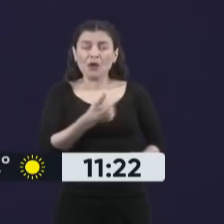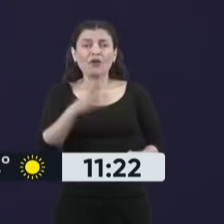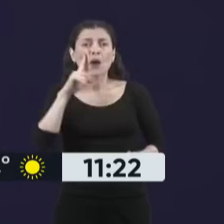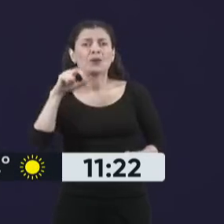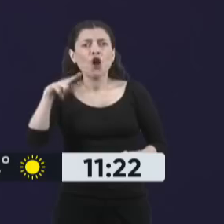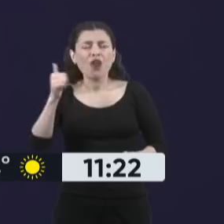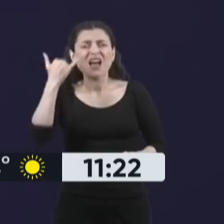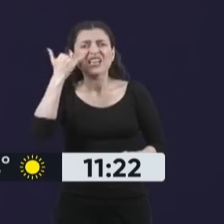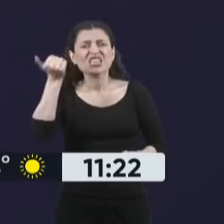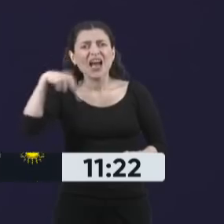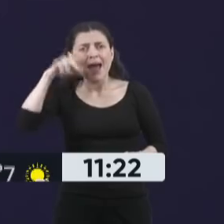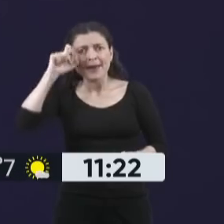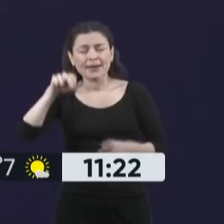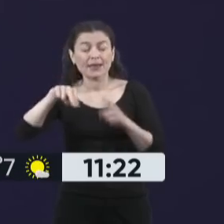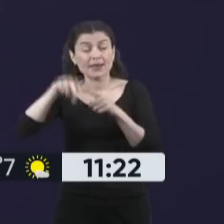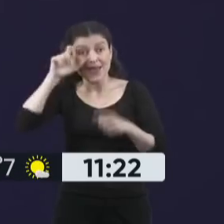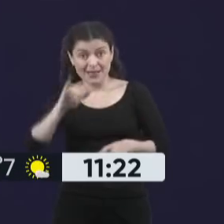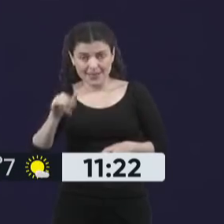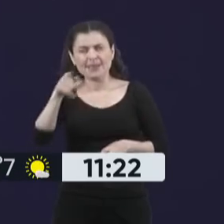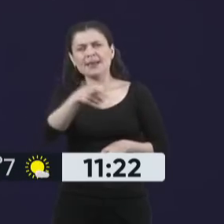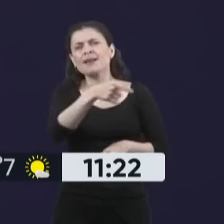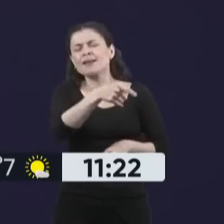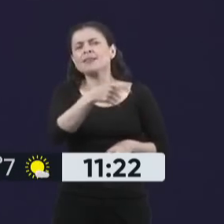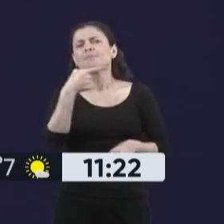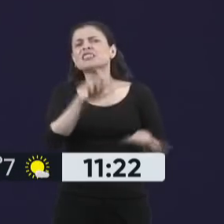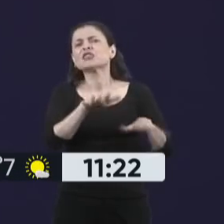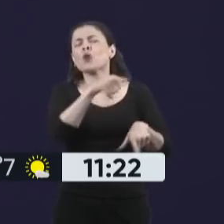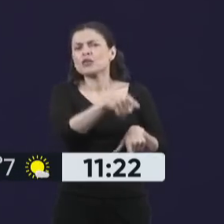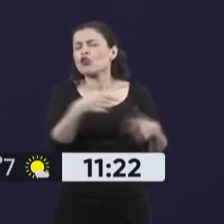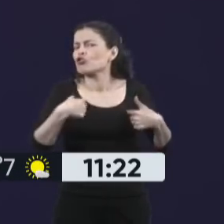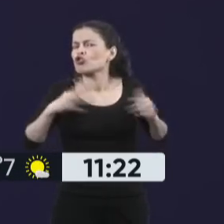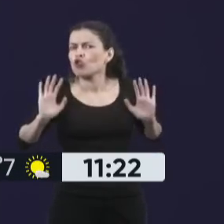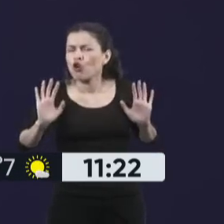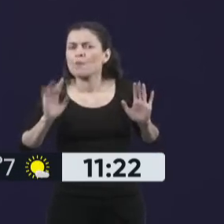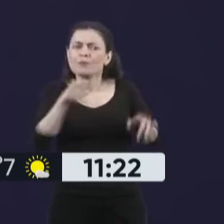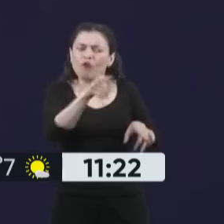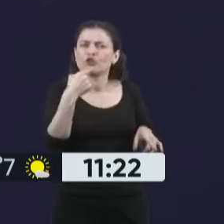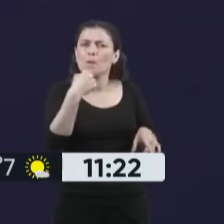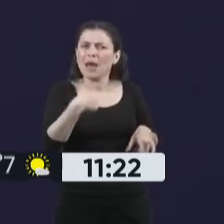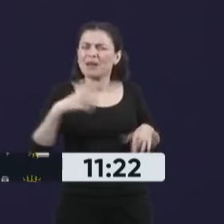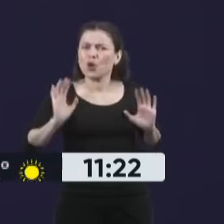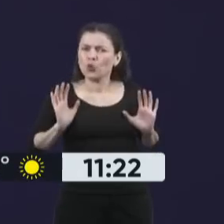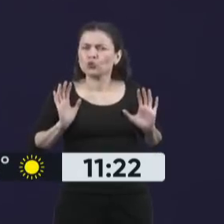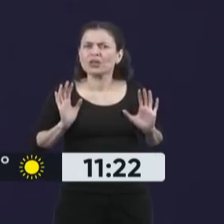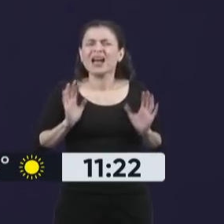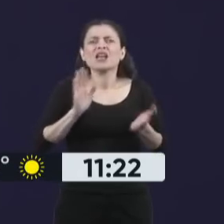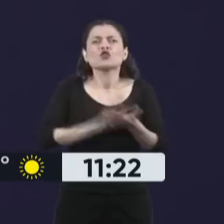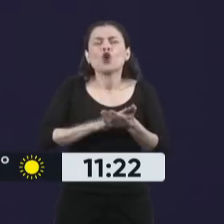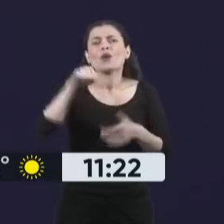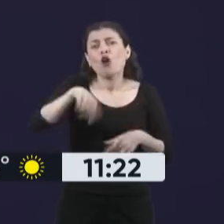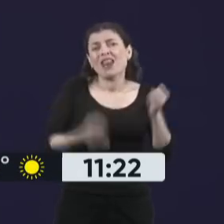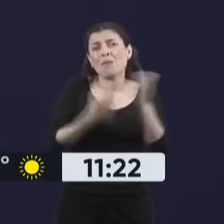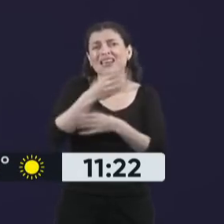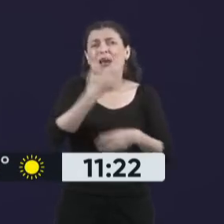Yáñez, bueno, yo, y con respecto a esto que vos me mencionás, de un tuit del presidente,